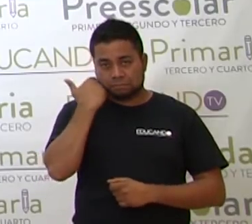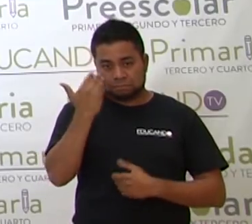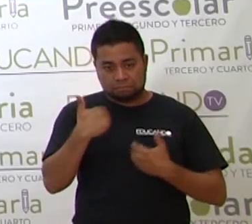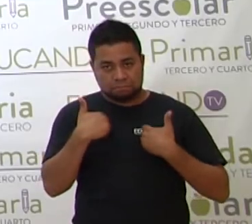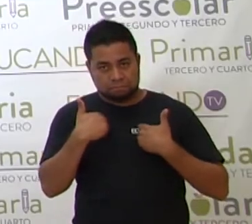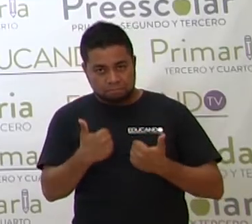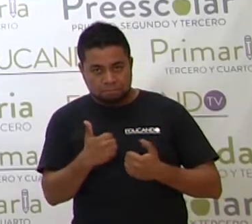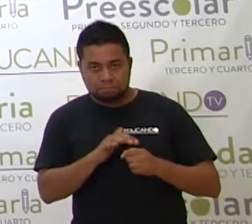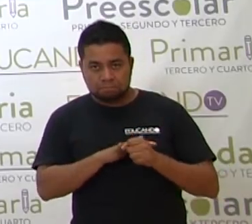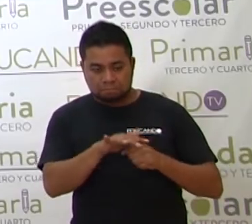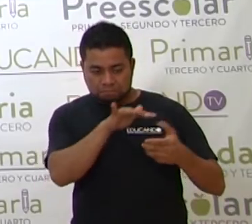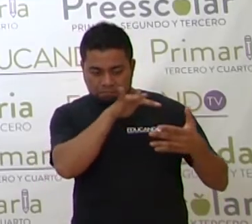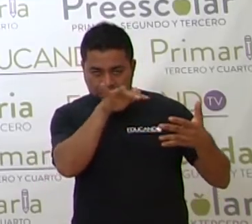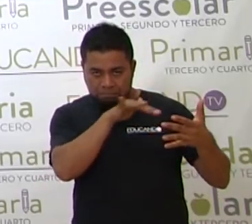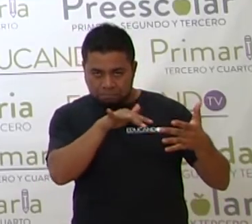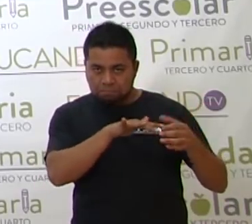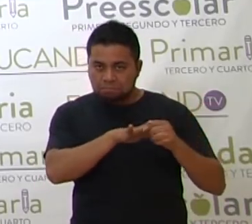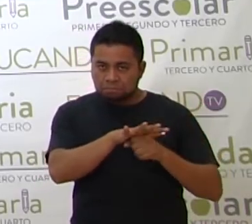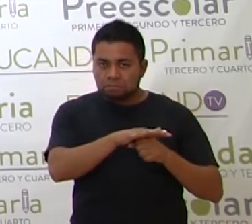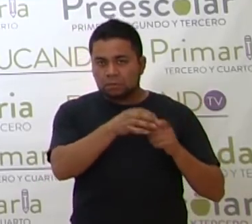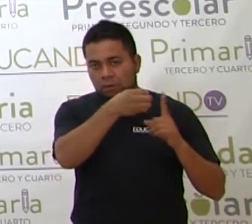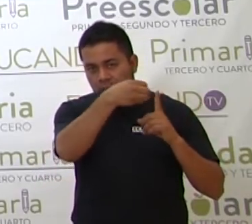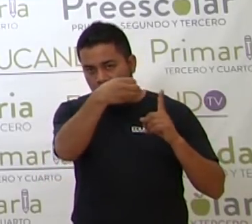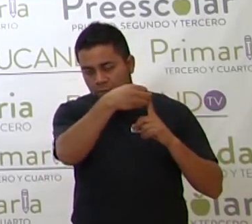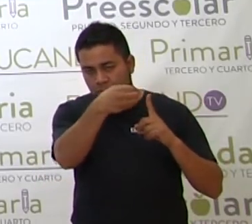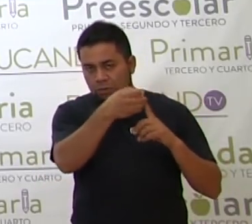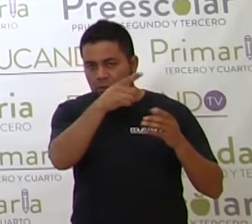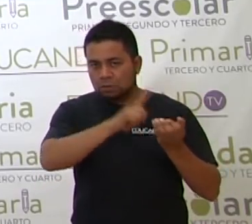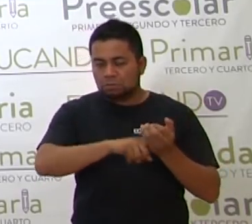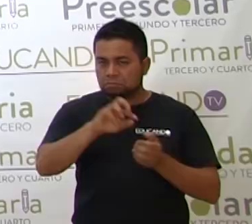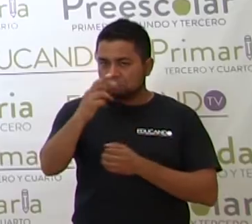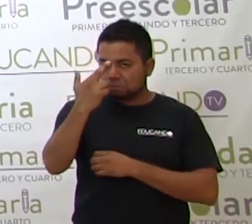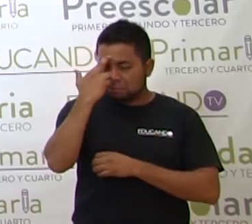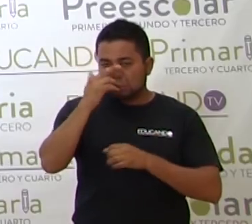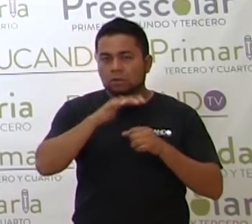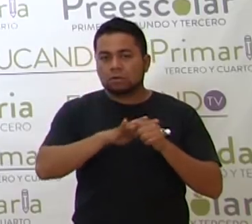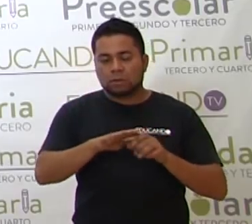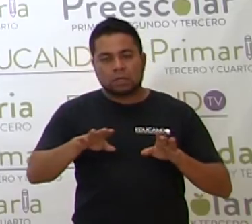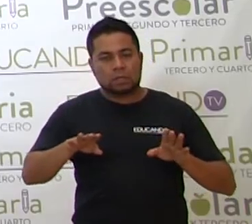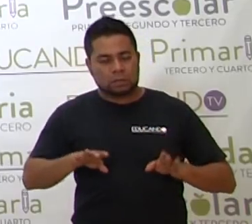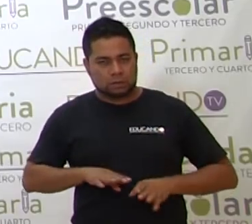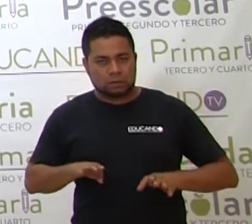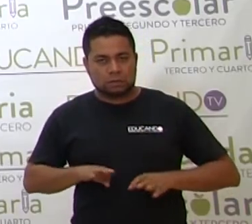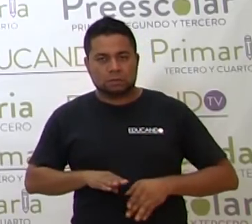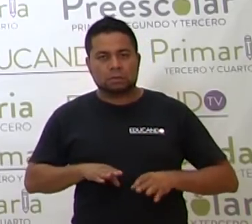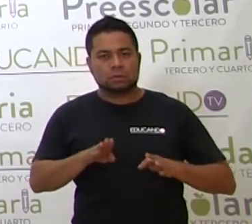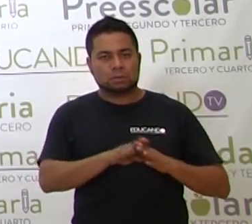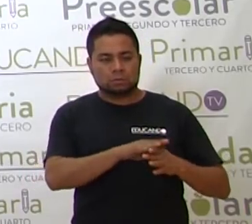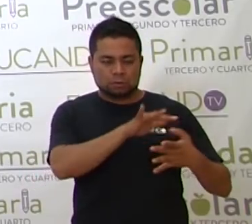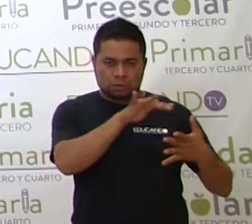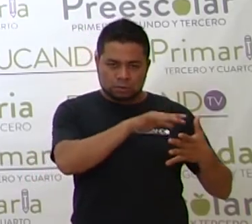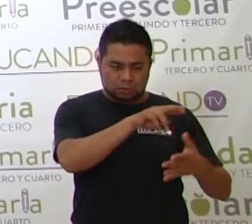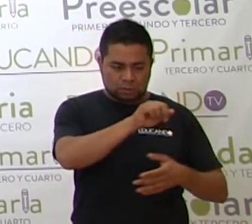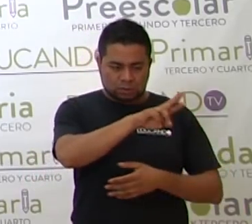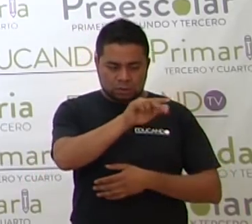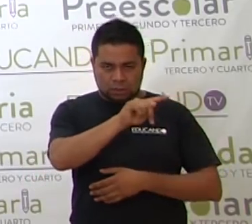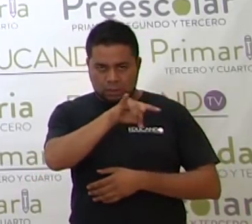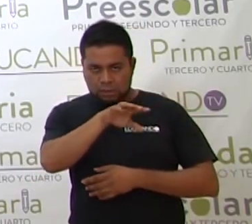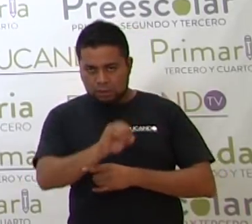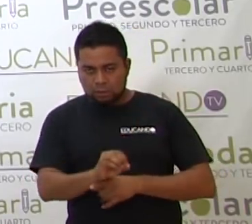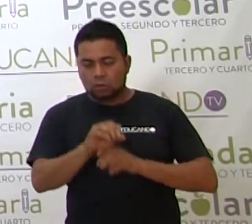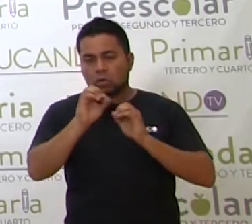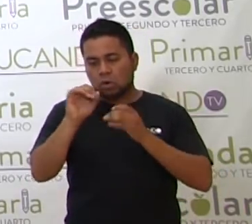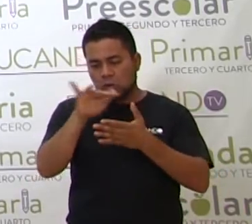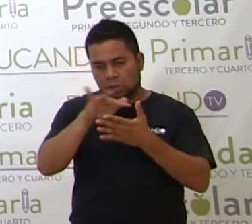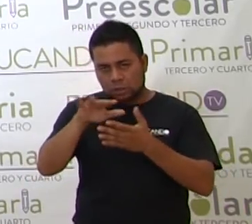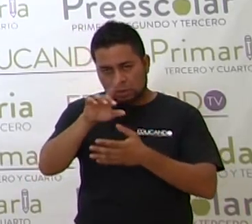entendiendo, comprendiendo el texto y cada una de sus oraciones y recordando cada una de las características tanto del texto narrativo como del